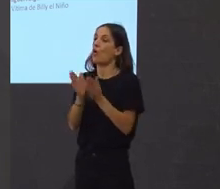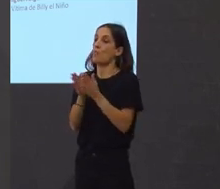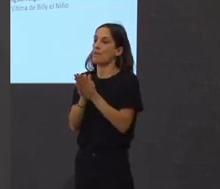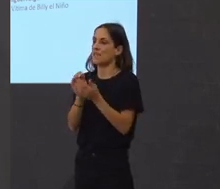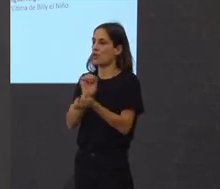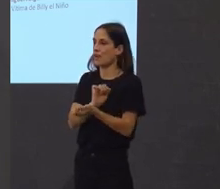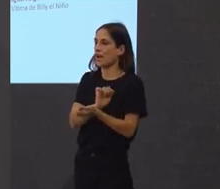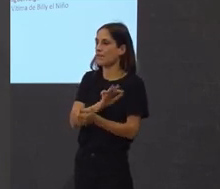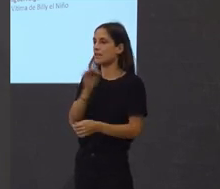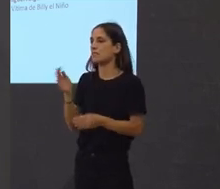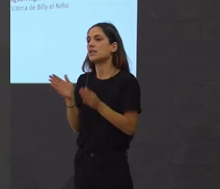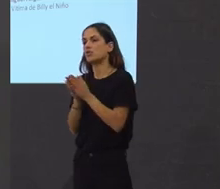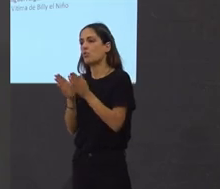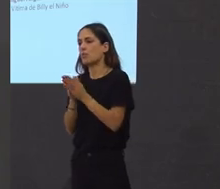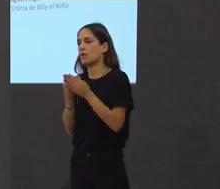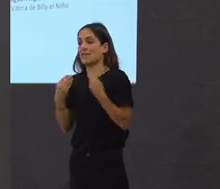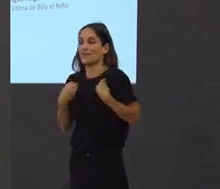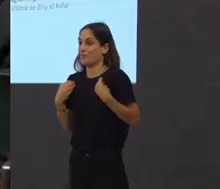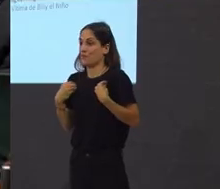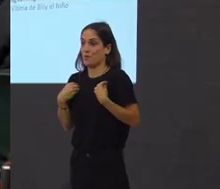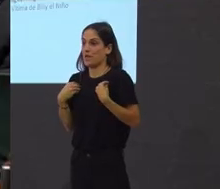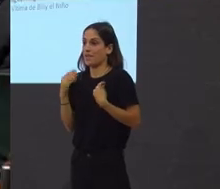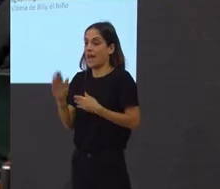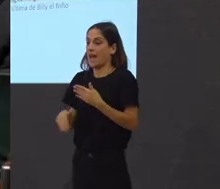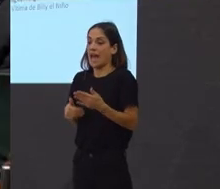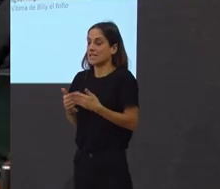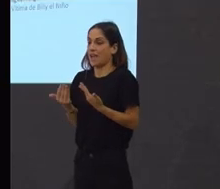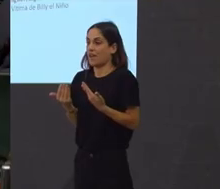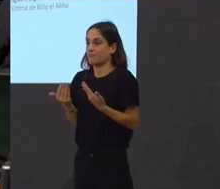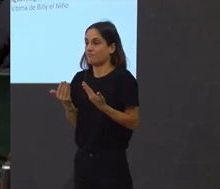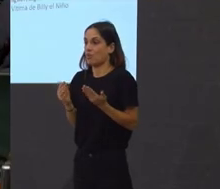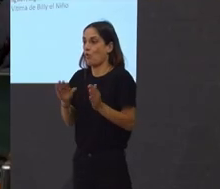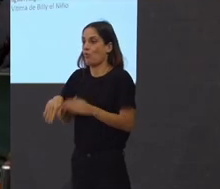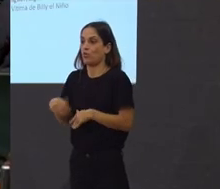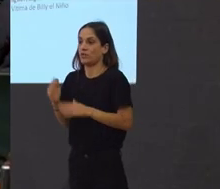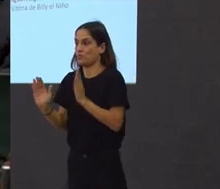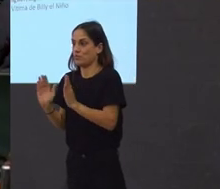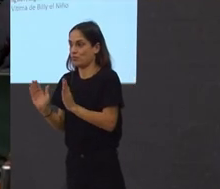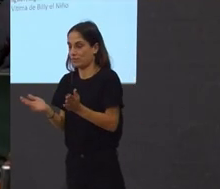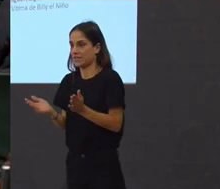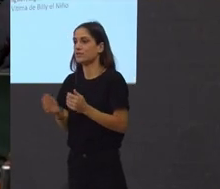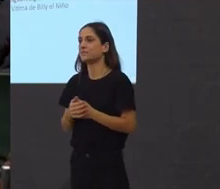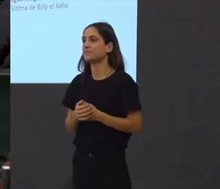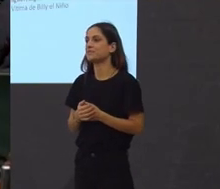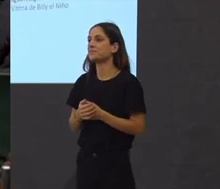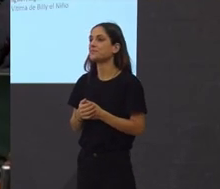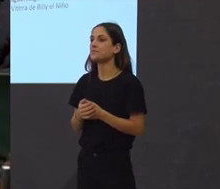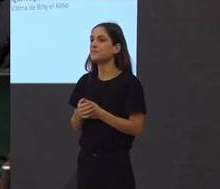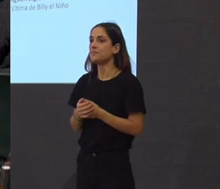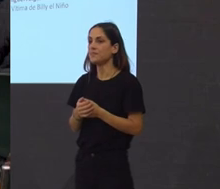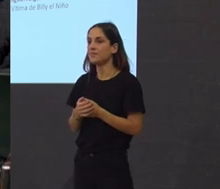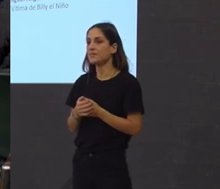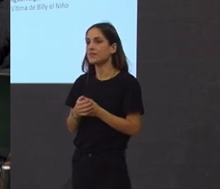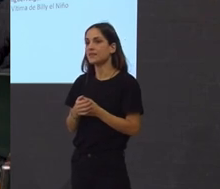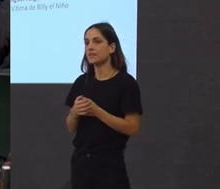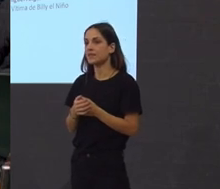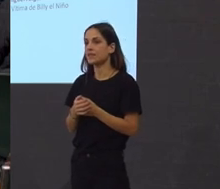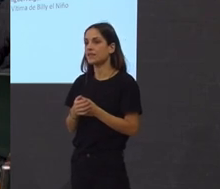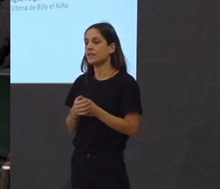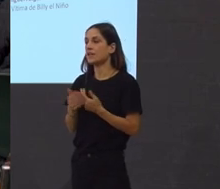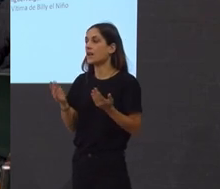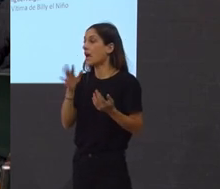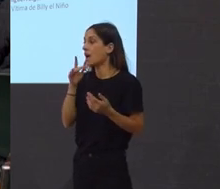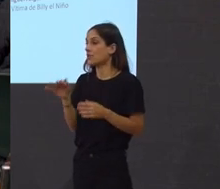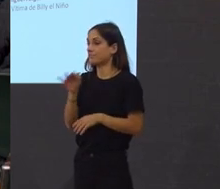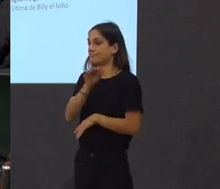vida que fueron compañeros hasta último momento en gusto sigues alto y vos